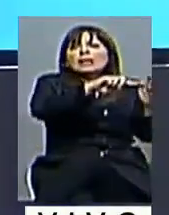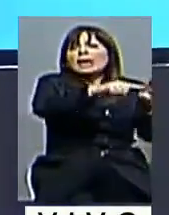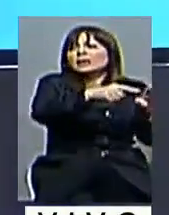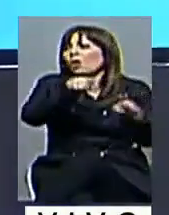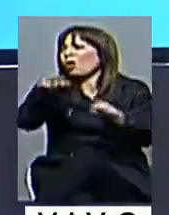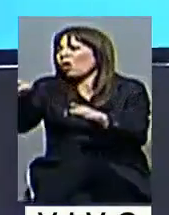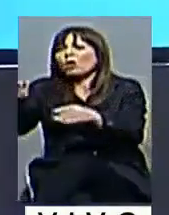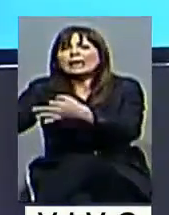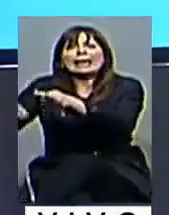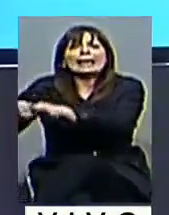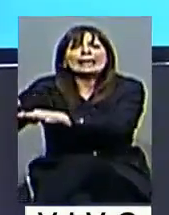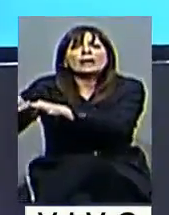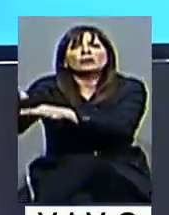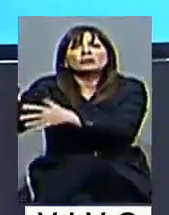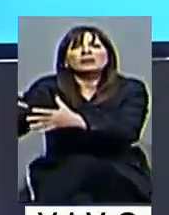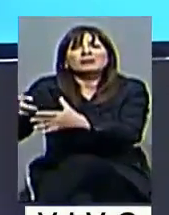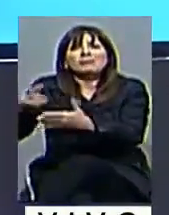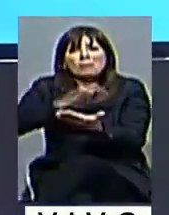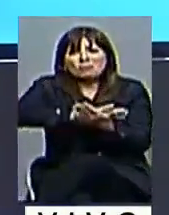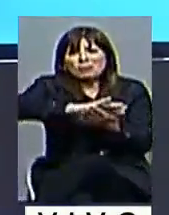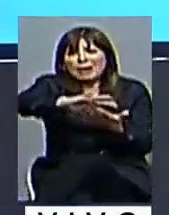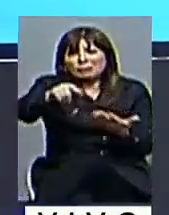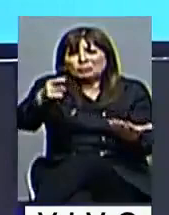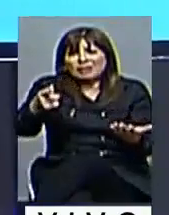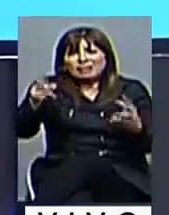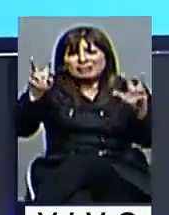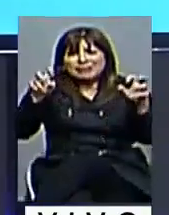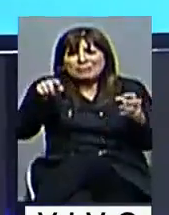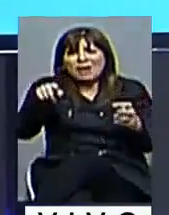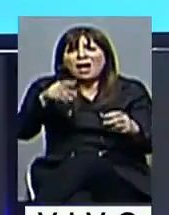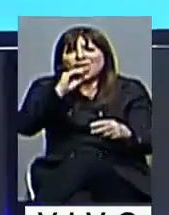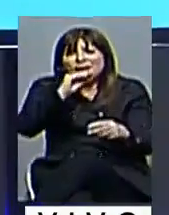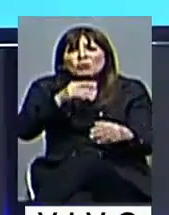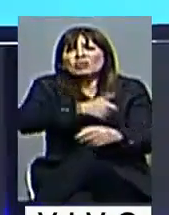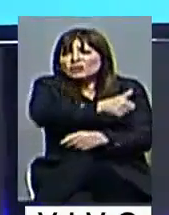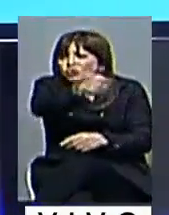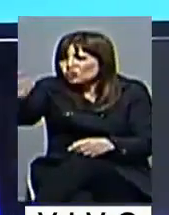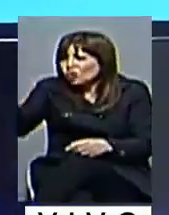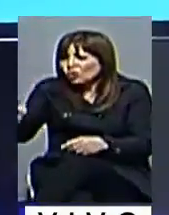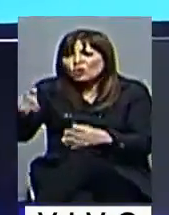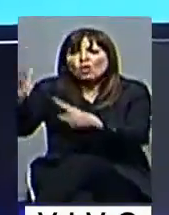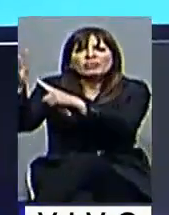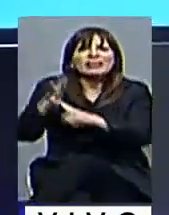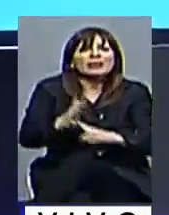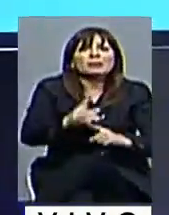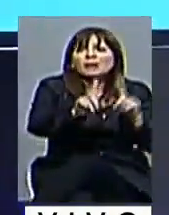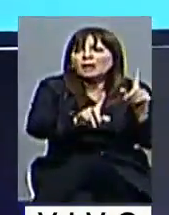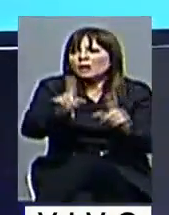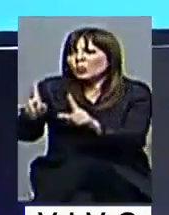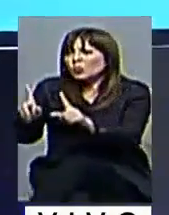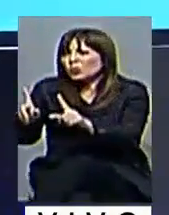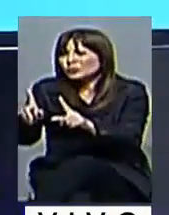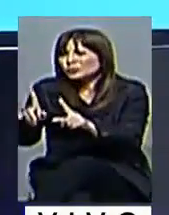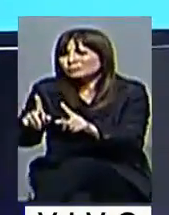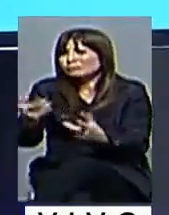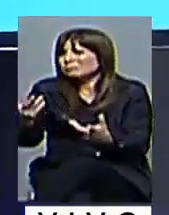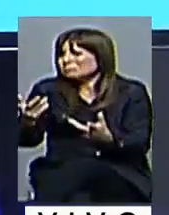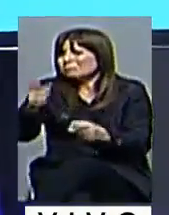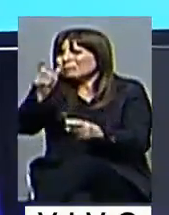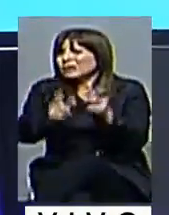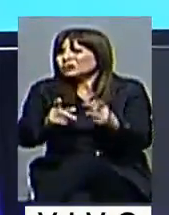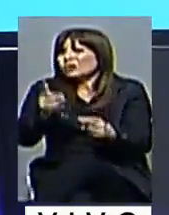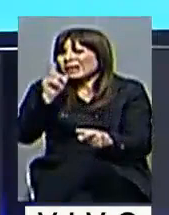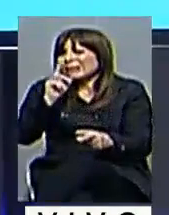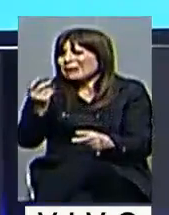hablar de gratuidad, hablemos de todo. Por supuesto que la plata no alcanza para todo, por eso mismo. Los que más tienen, a mi juicio, deben pagarse la universidad y